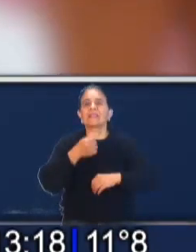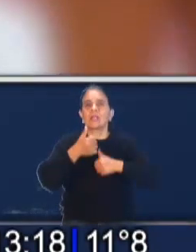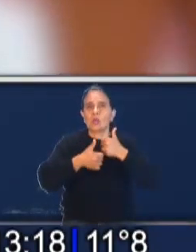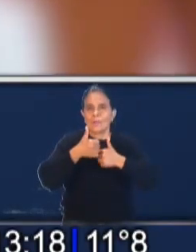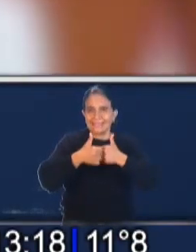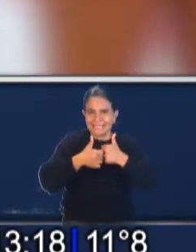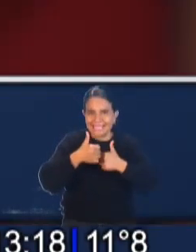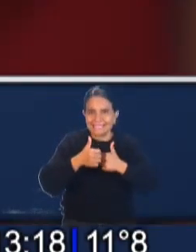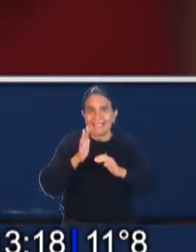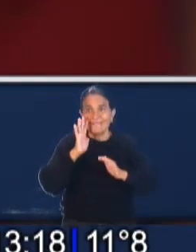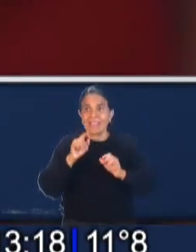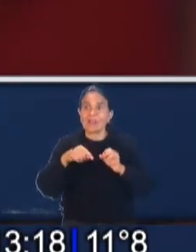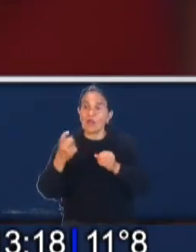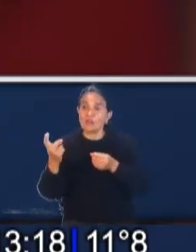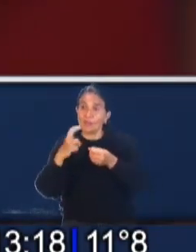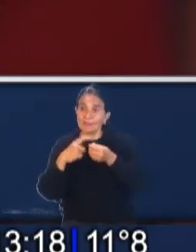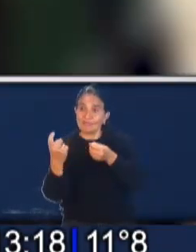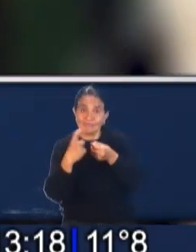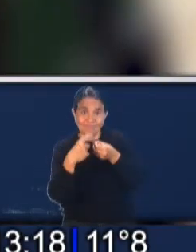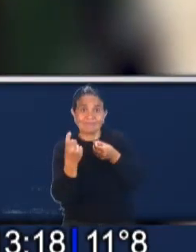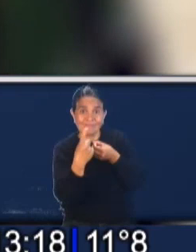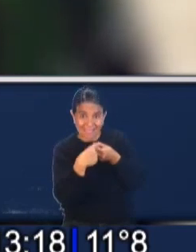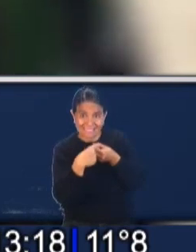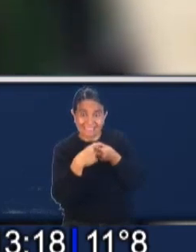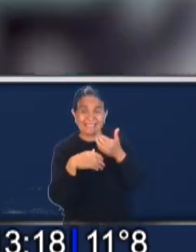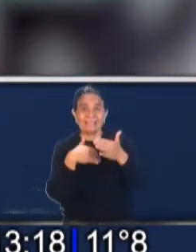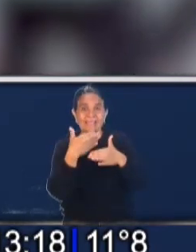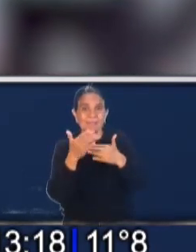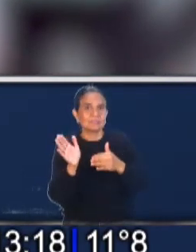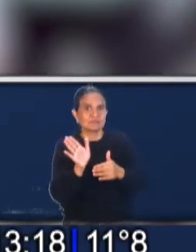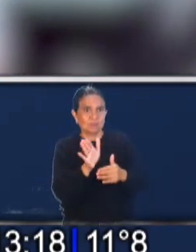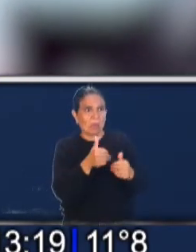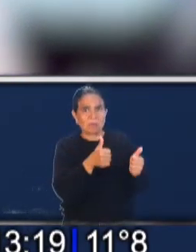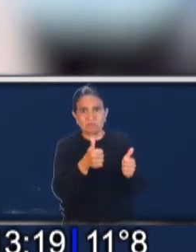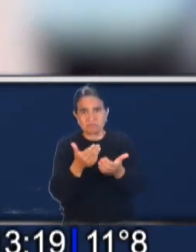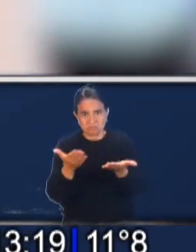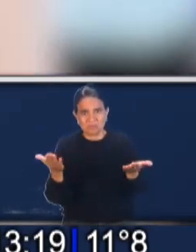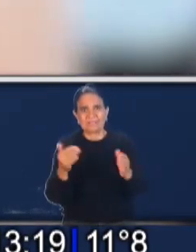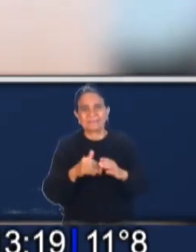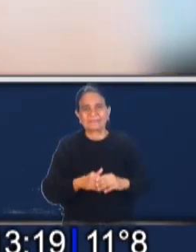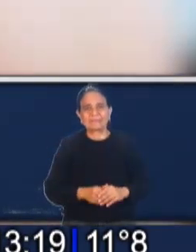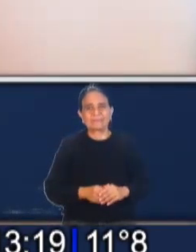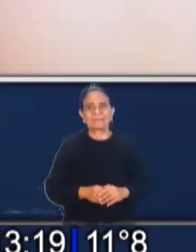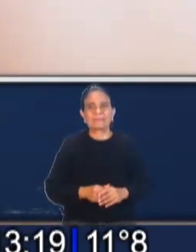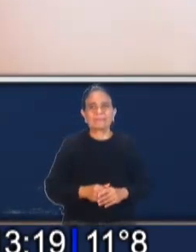todo. Espero que se sigan sumando para que después podamos disfrutar todos de este hermoso deporte.